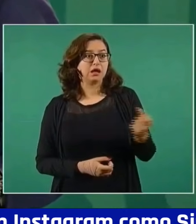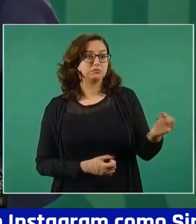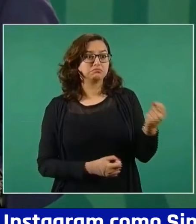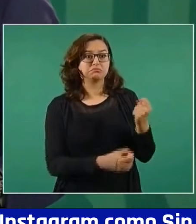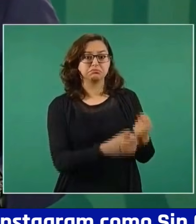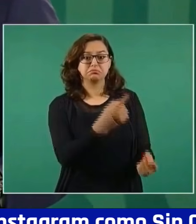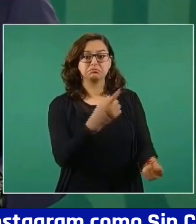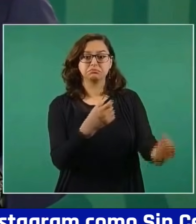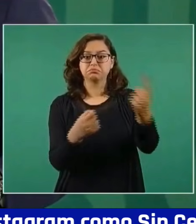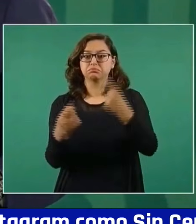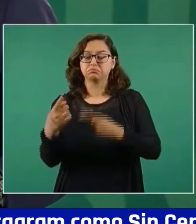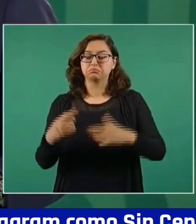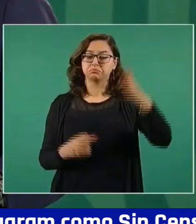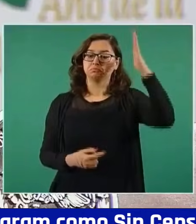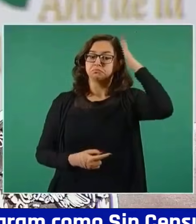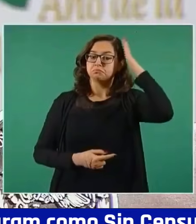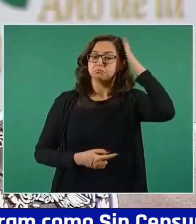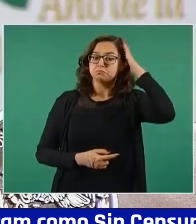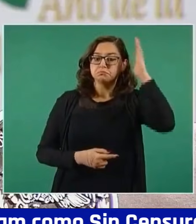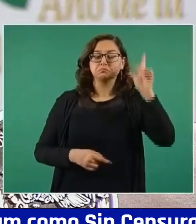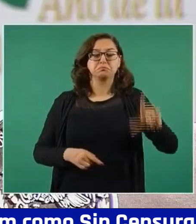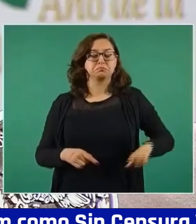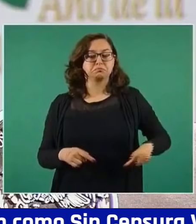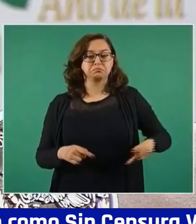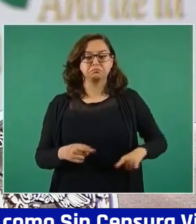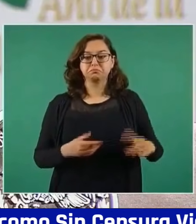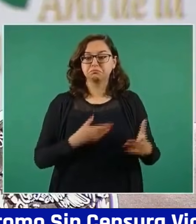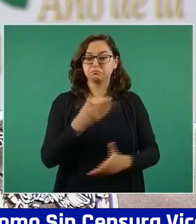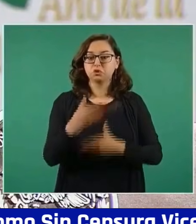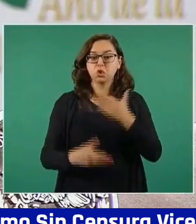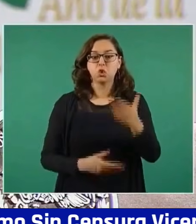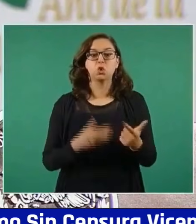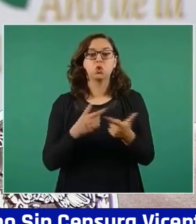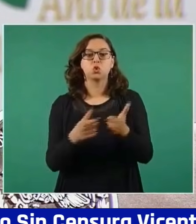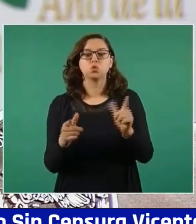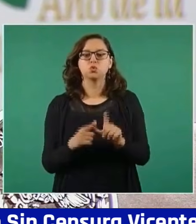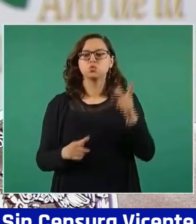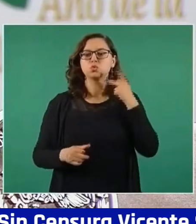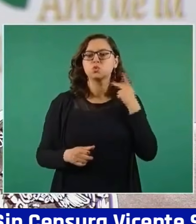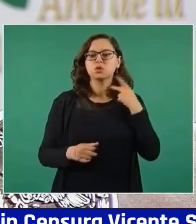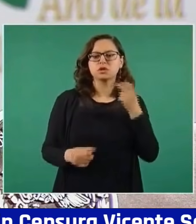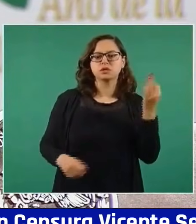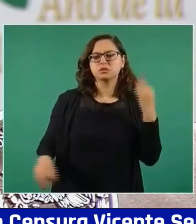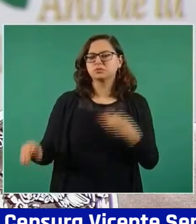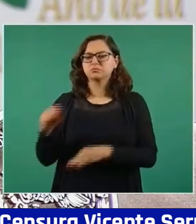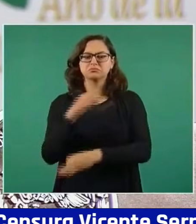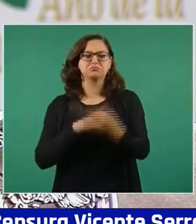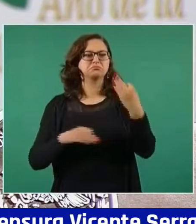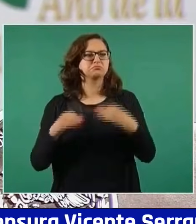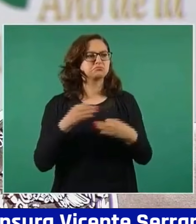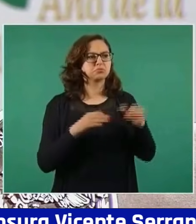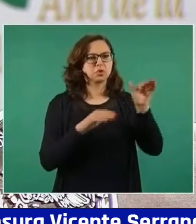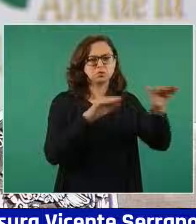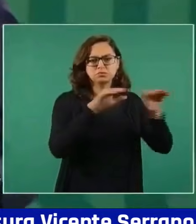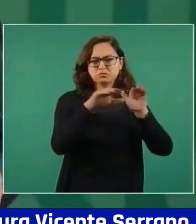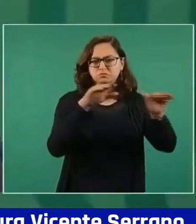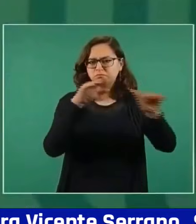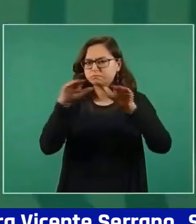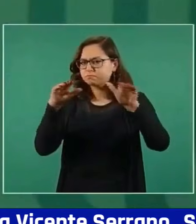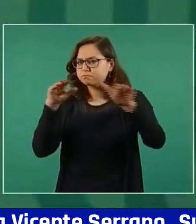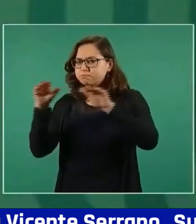servidores públicos de todos los partidos, buscando desde luego que sea